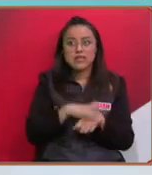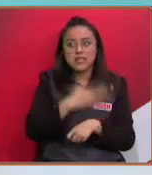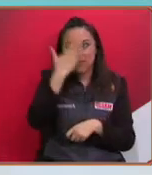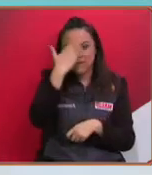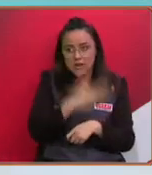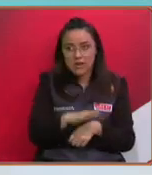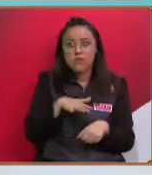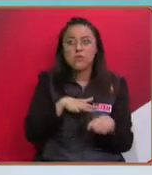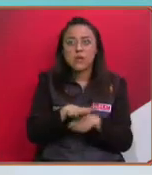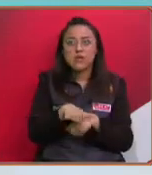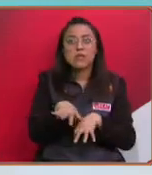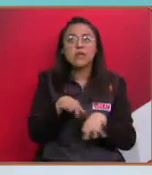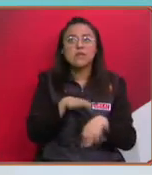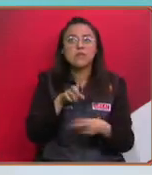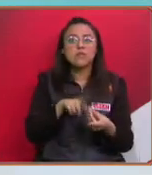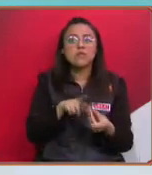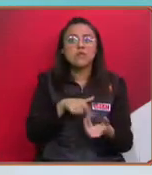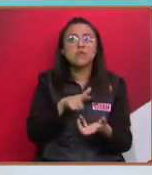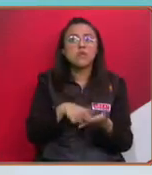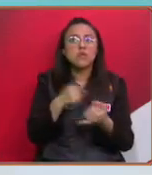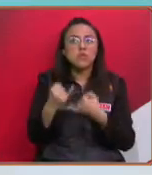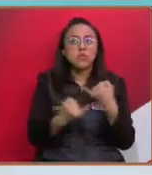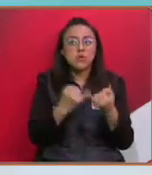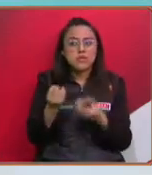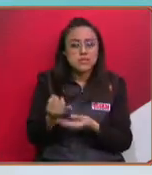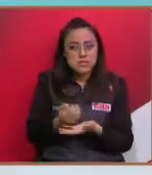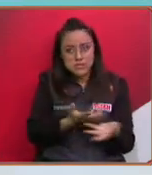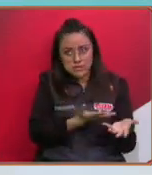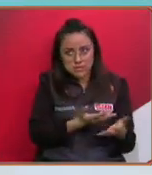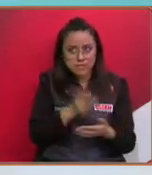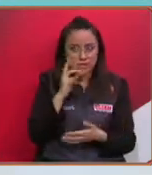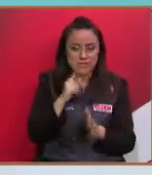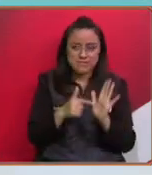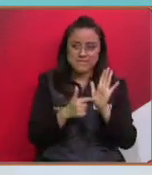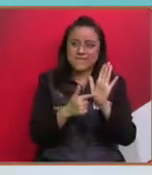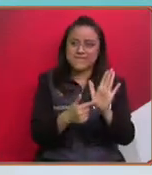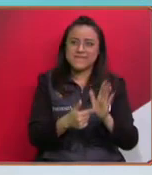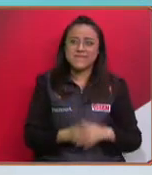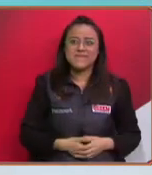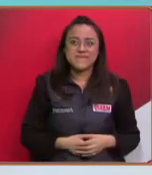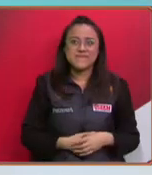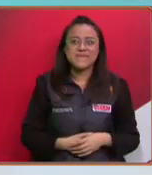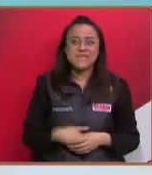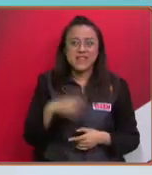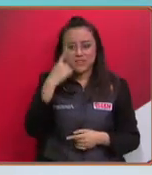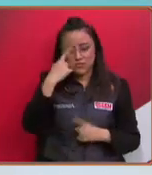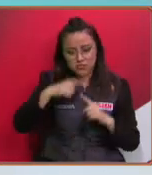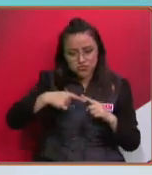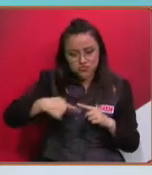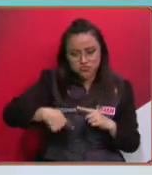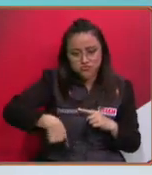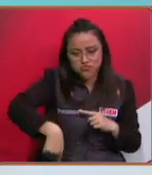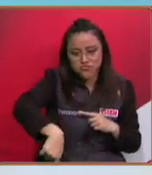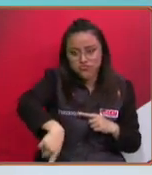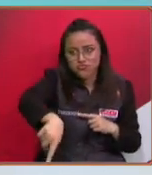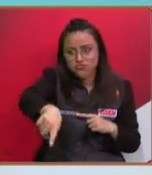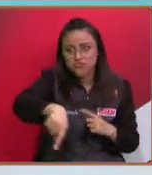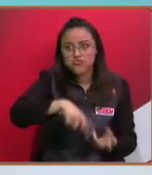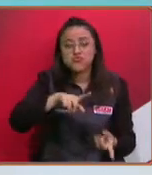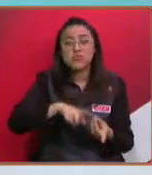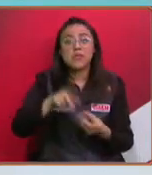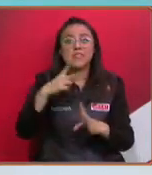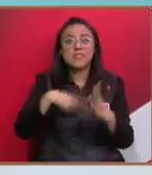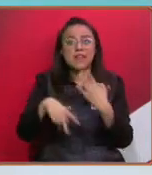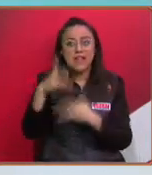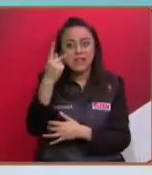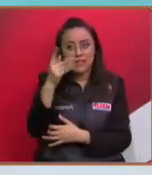labor que tenemos que hacer y a cuántos lugares vamos por juguetes. Ahí van las unidades. Y este trayecto hasta llegar a